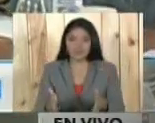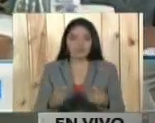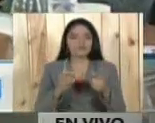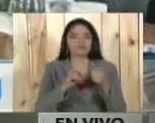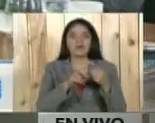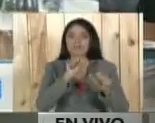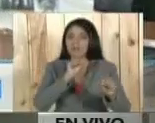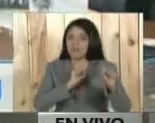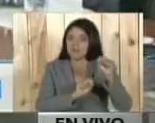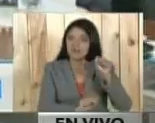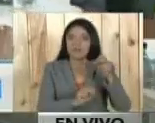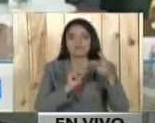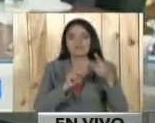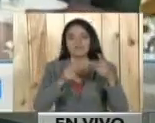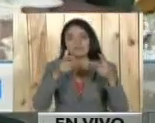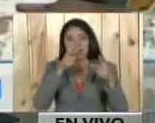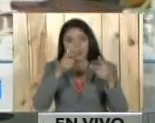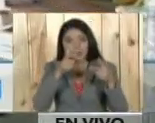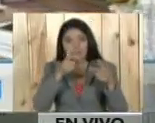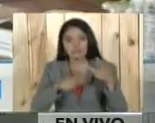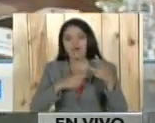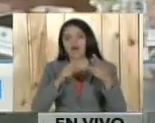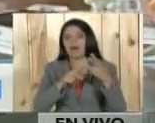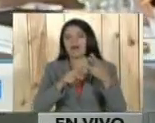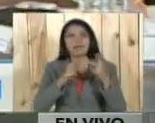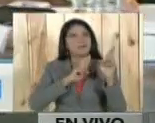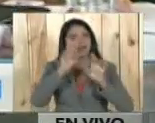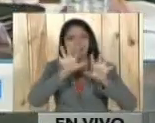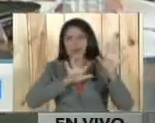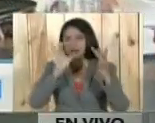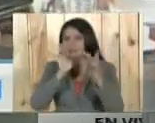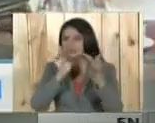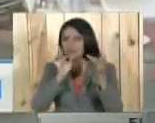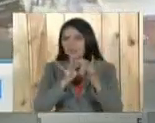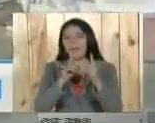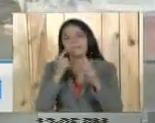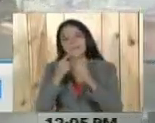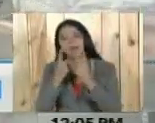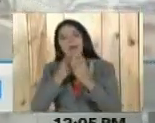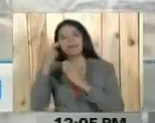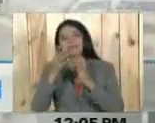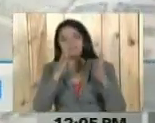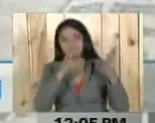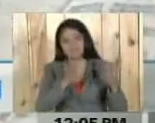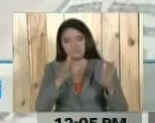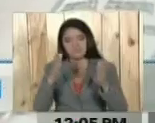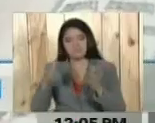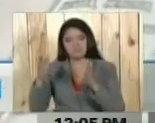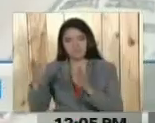de la defensa, la seguridad interior, las relaciones exteriores y la planificación,